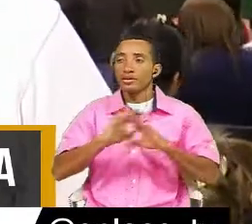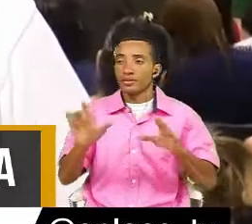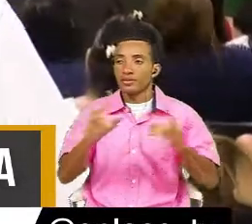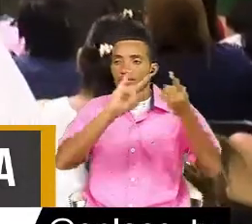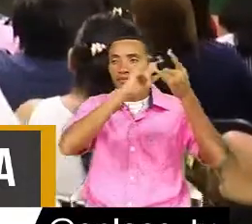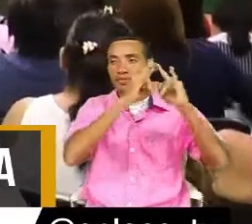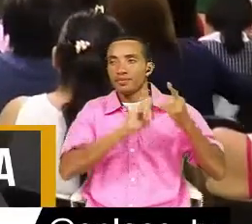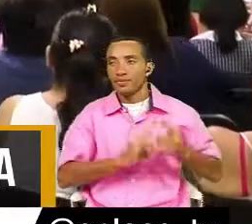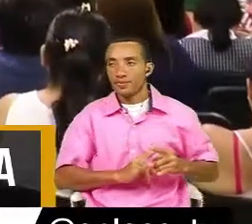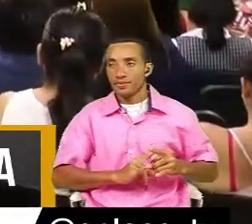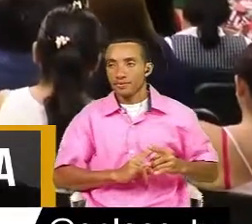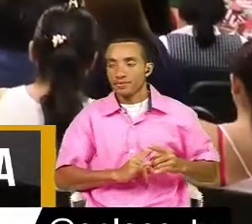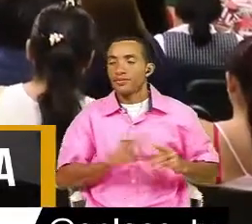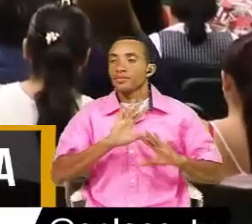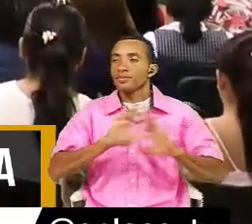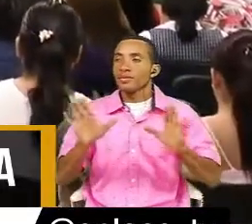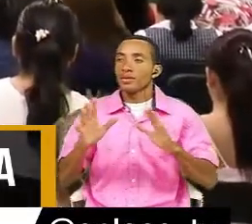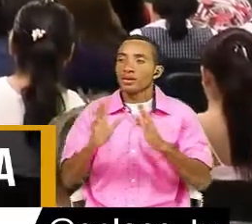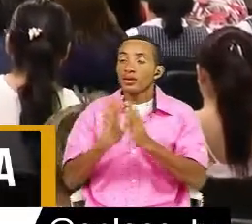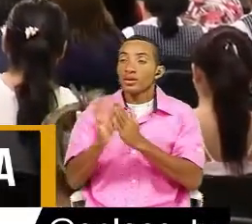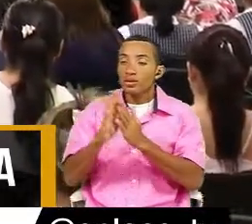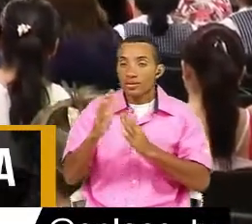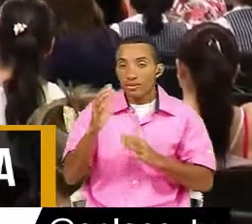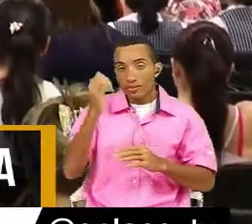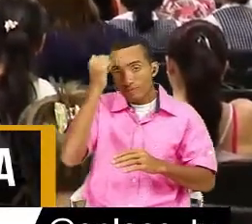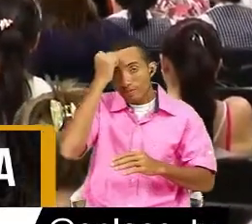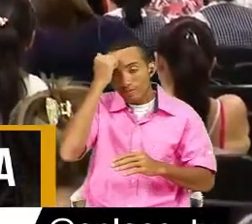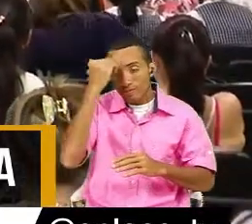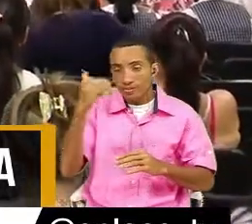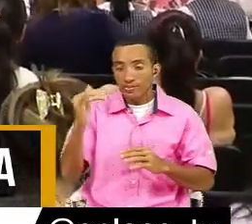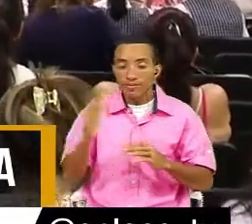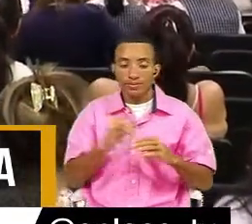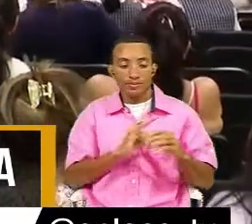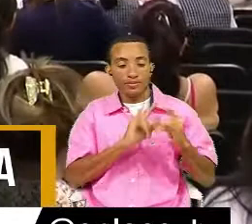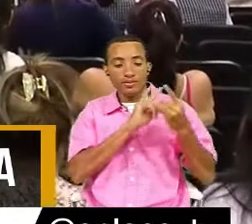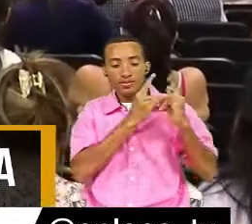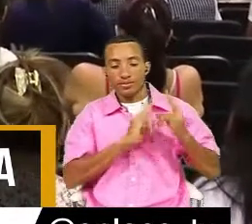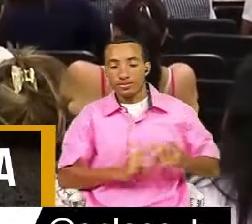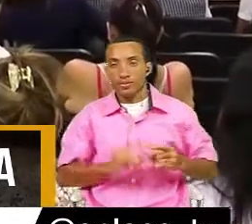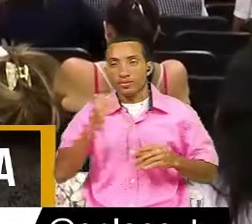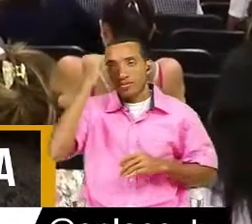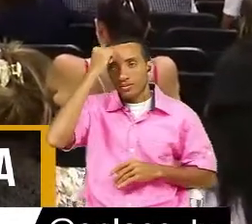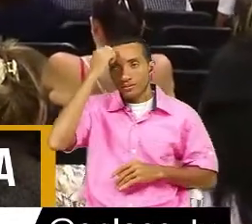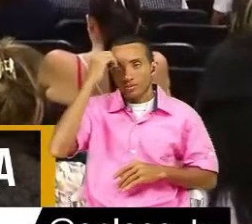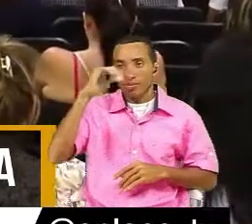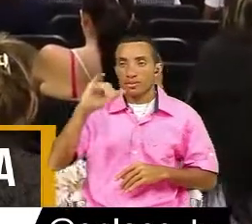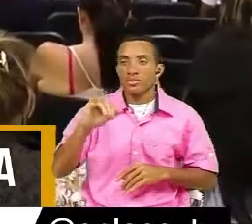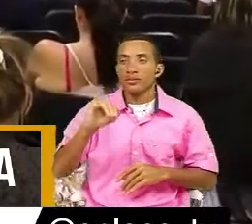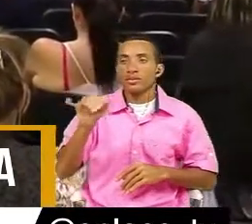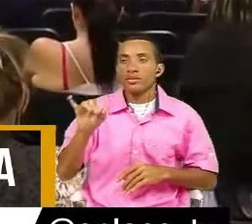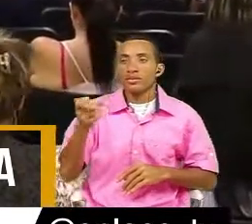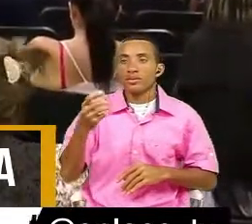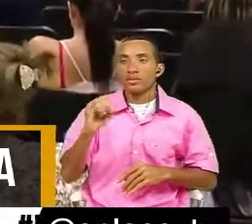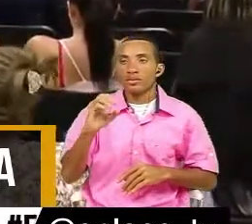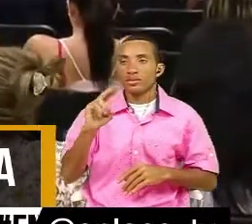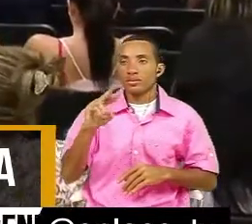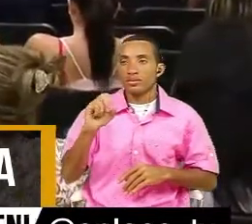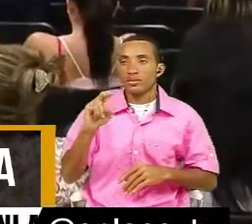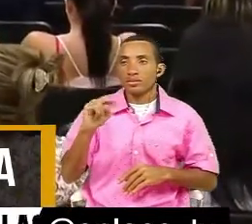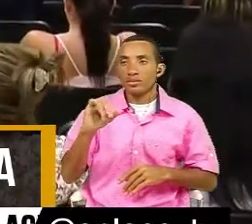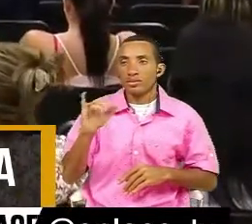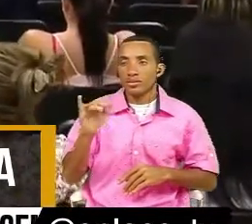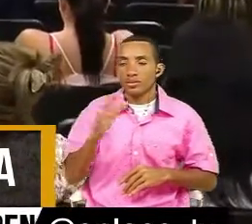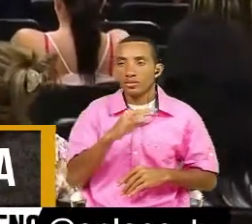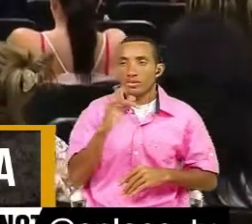el docente de la institución educativa INTECOBA, el profesor, repito, Giovanni Alexander Martínez Paro. Támara, al